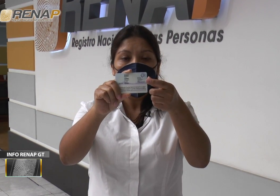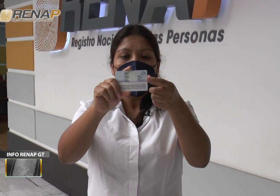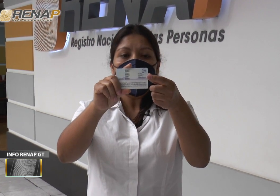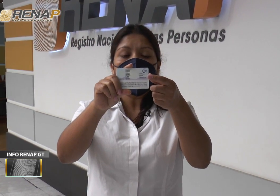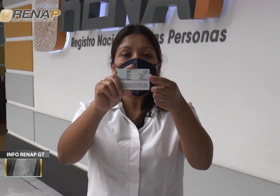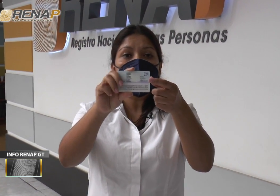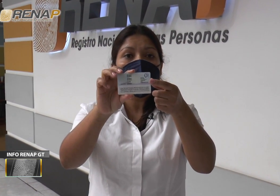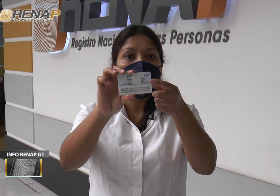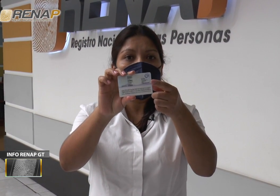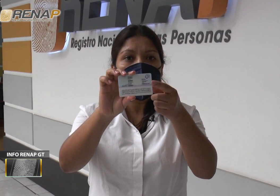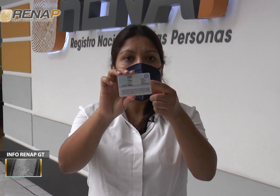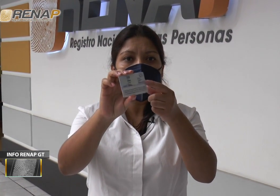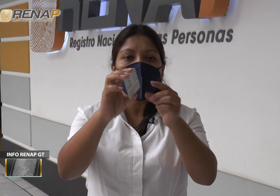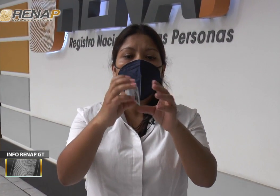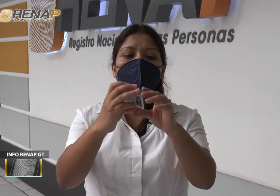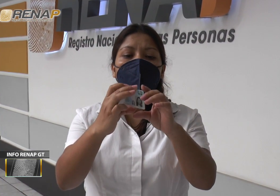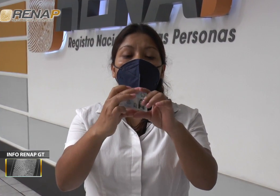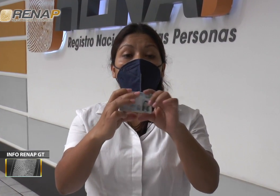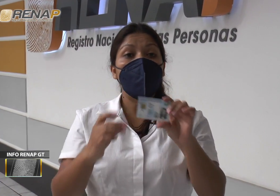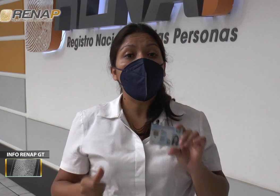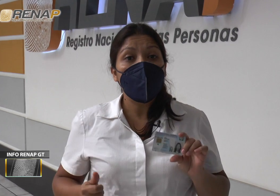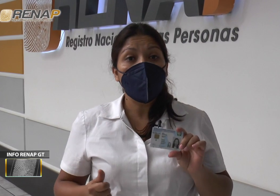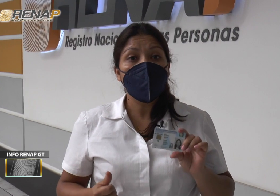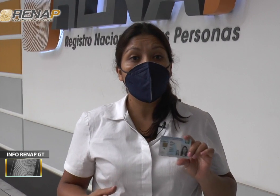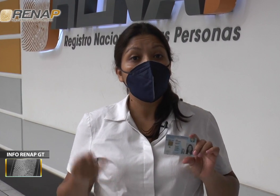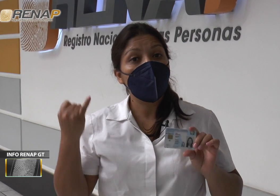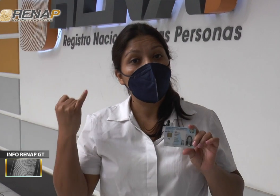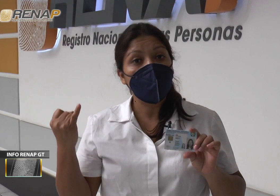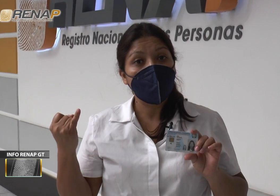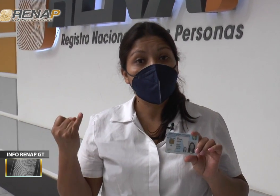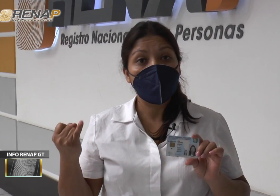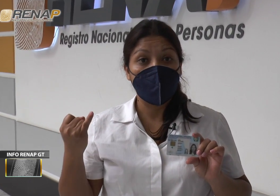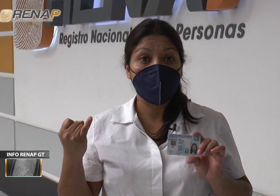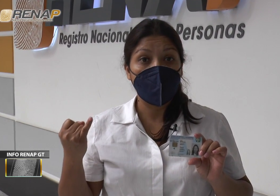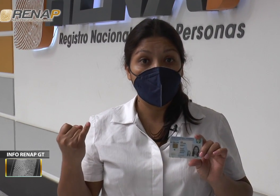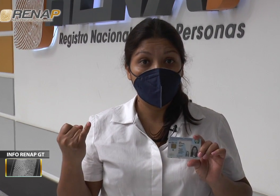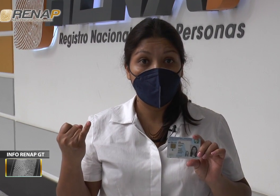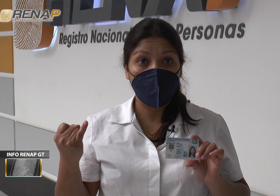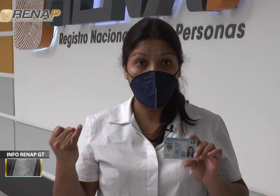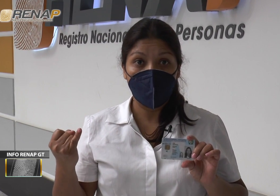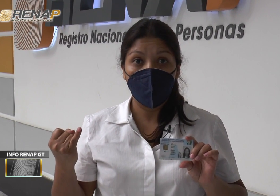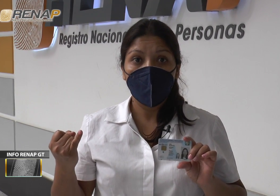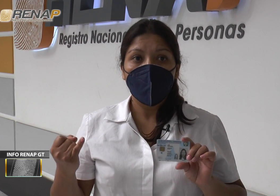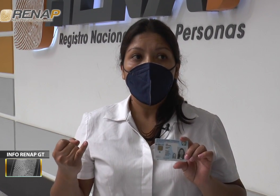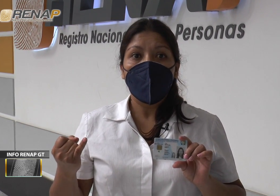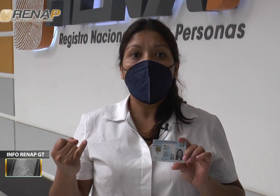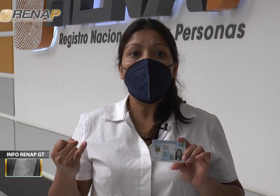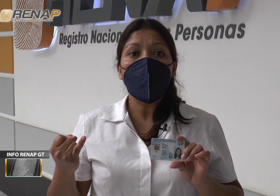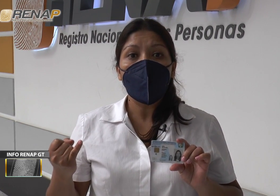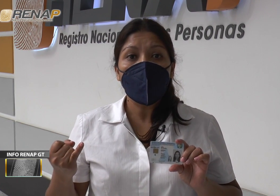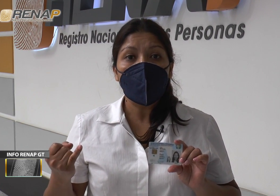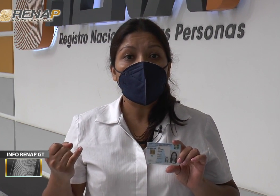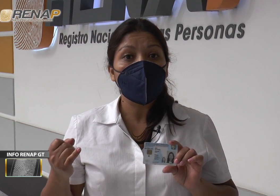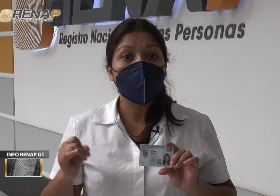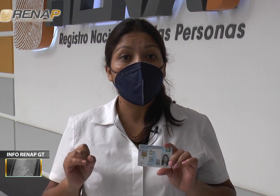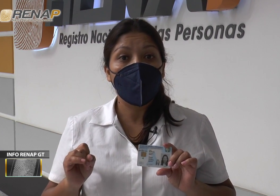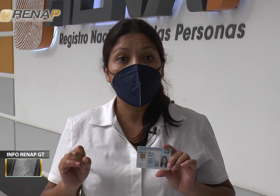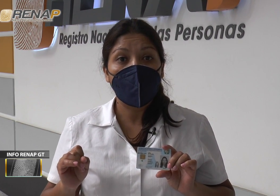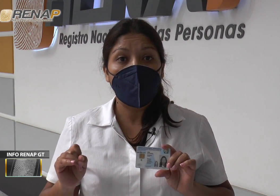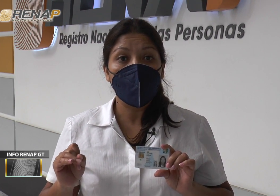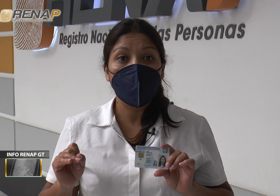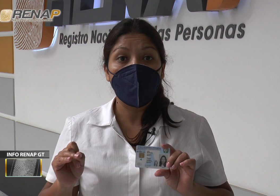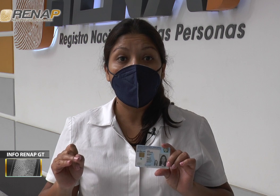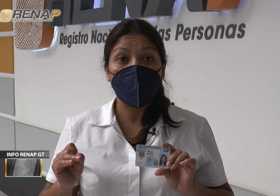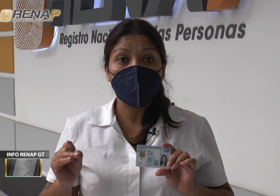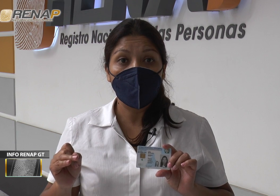vencimiento. Entonces, recapitulando, el DPI tiene una validez de 10 años únicamente. ¿Qué ocurre cuando usted